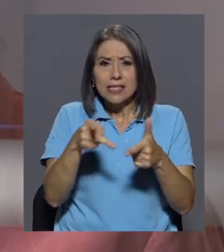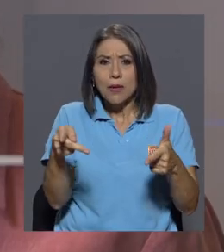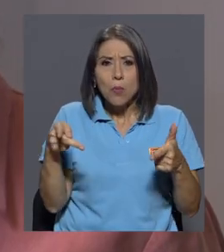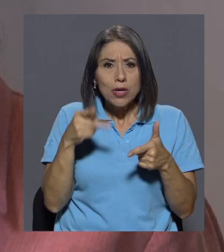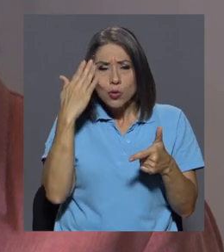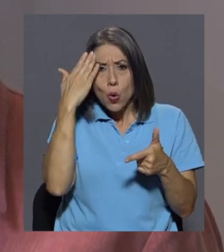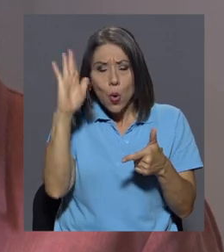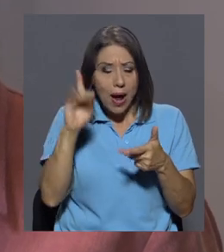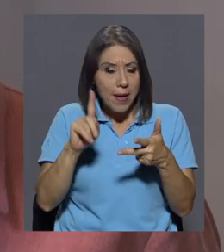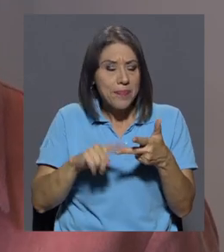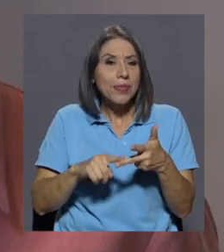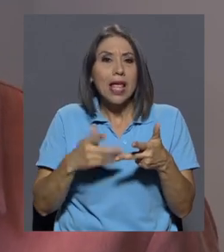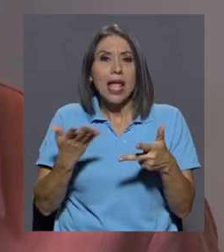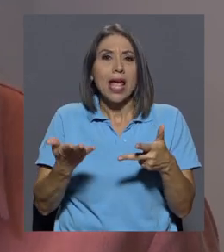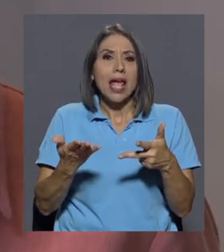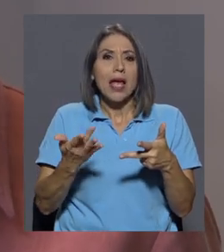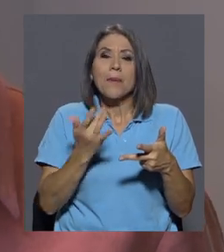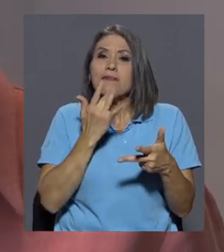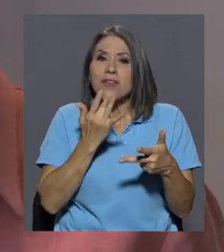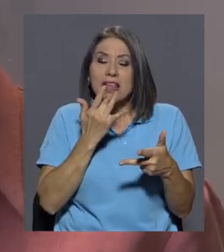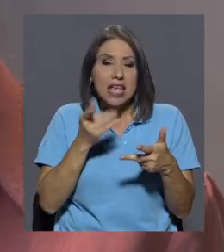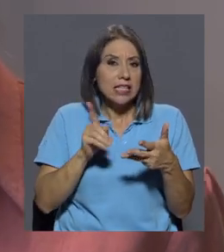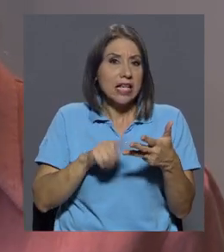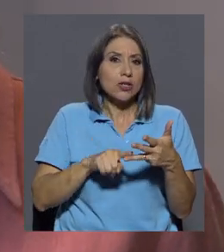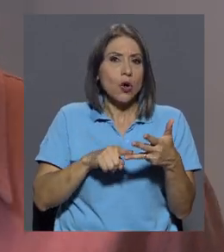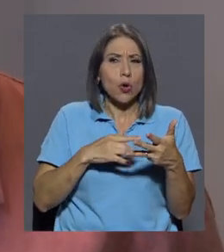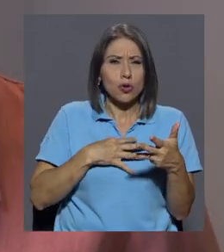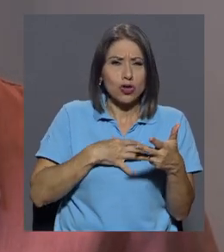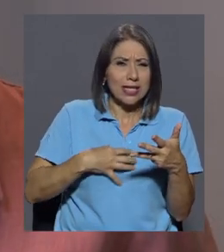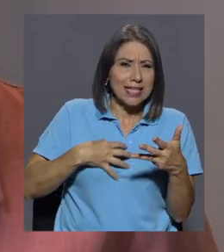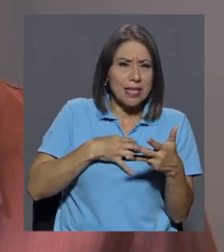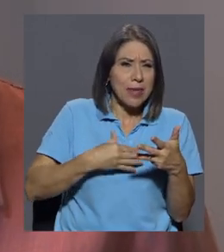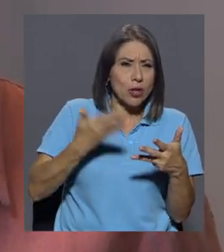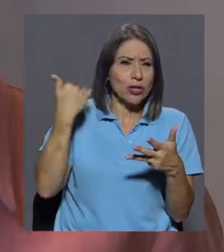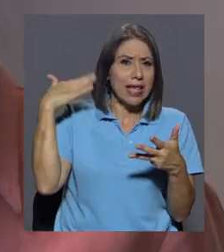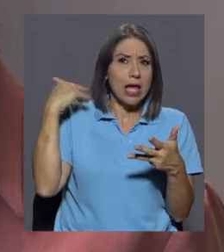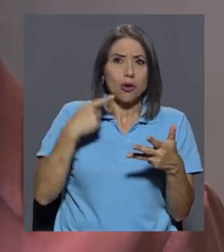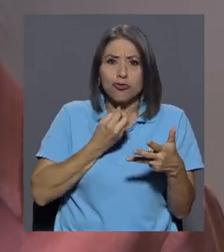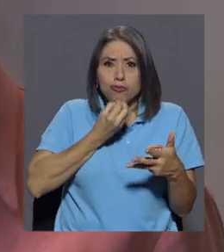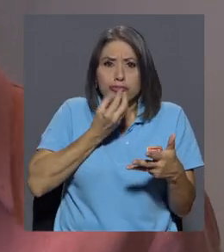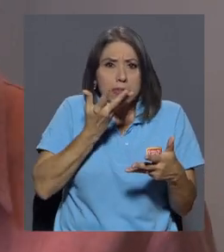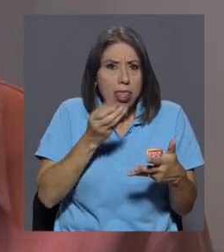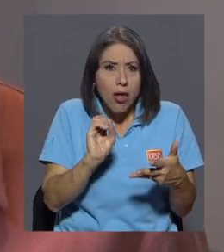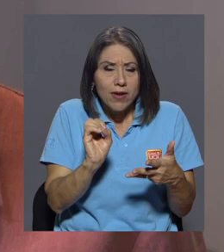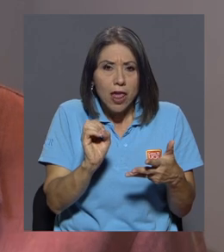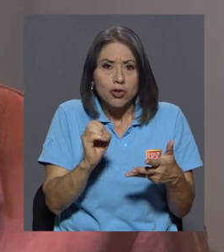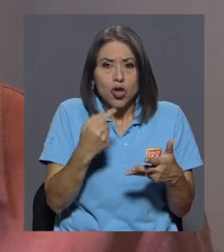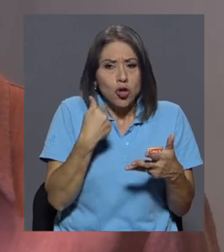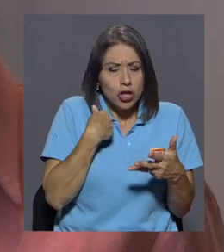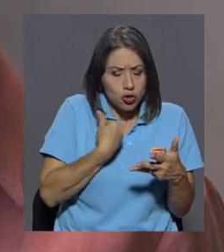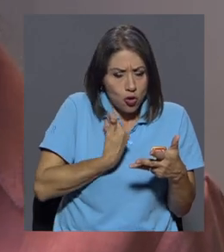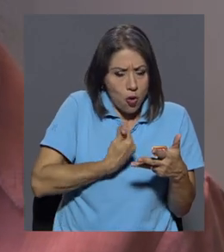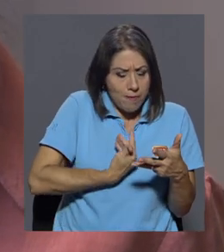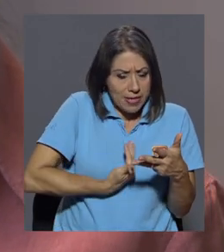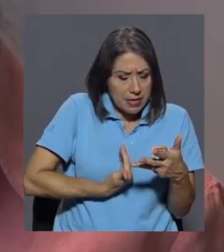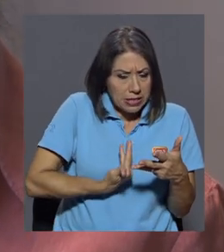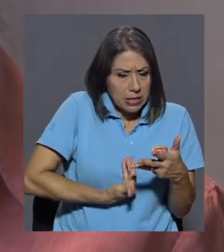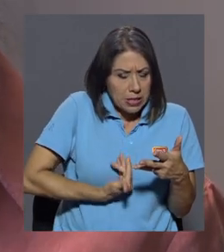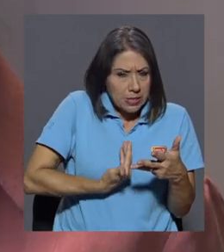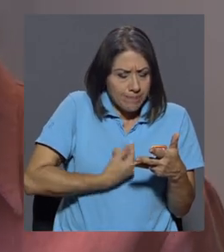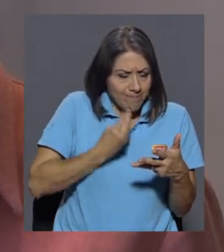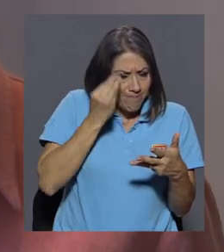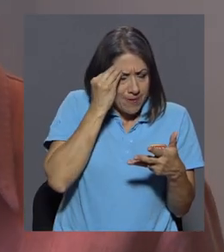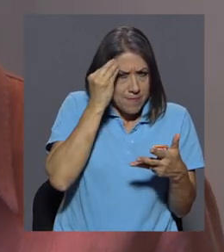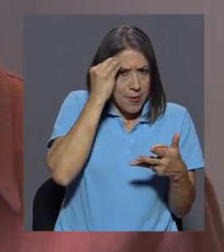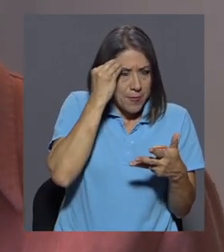tiene a veces mucho que ver con preferencias o con resentimientos añejos no hablados, donde yo me voy carboneando, donde yo